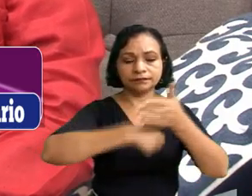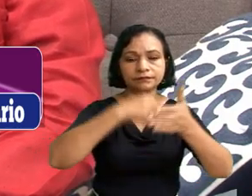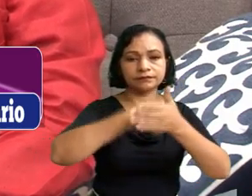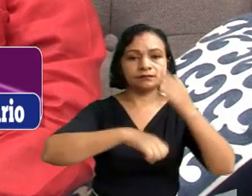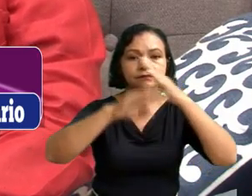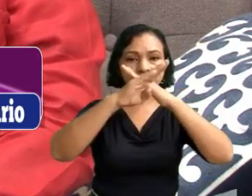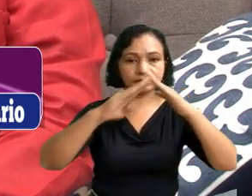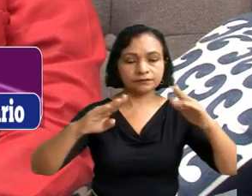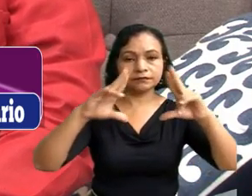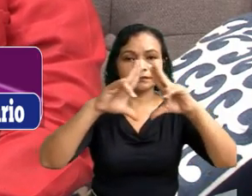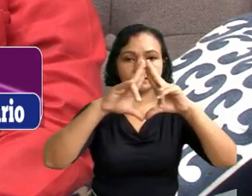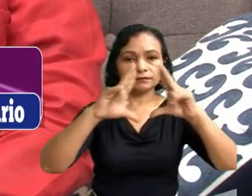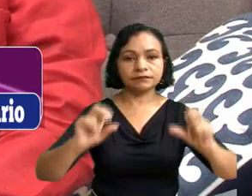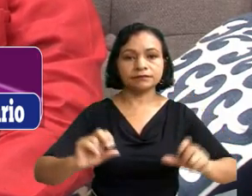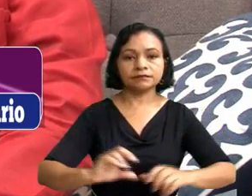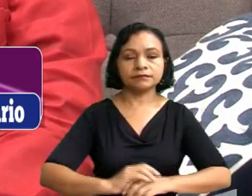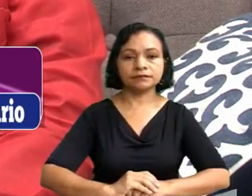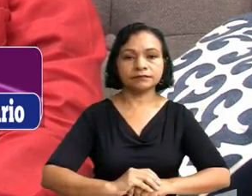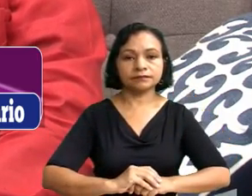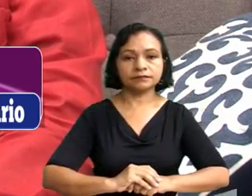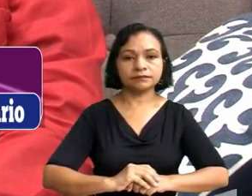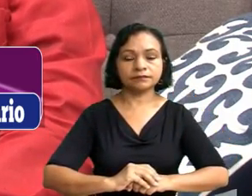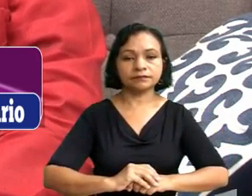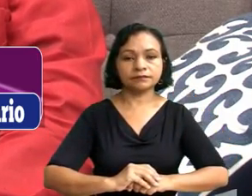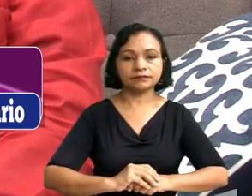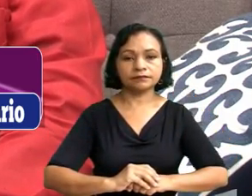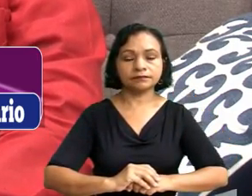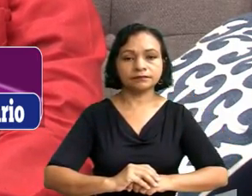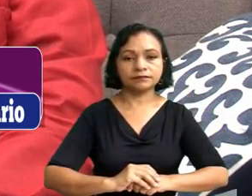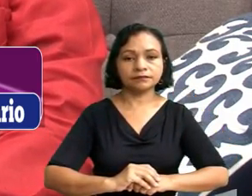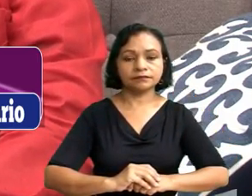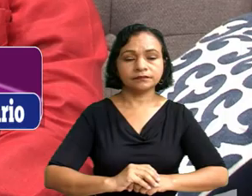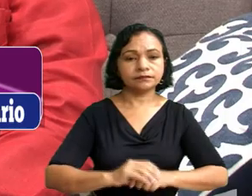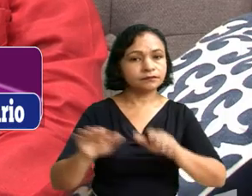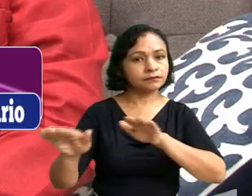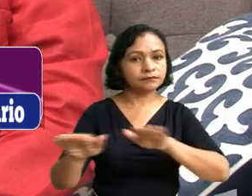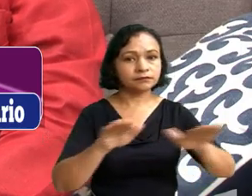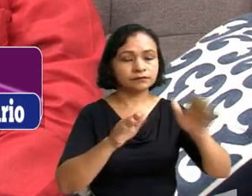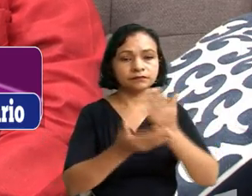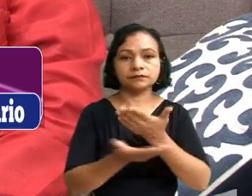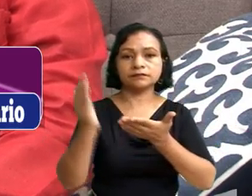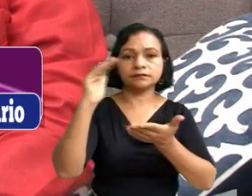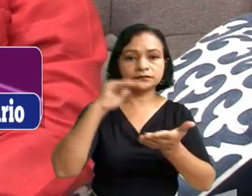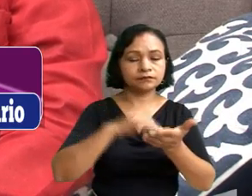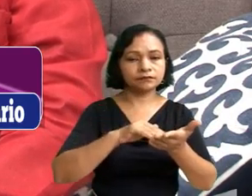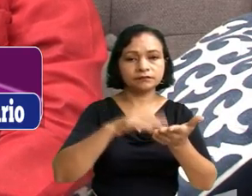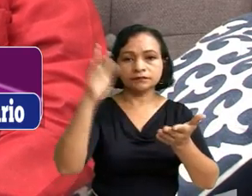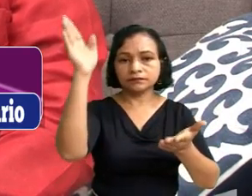paz en grave esto no puede repetirse jamás